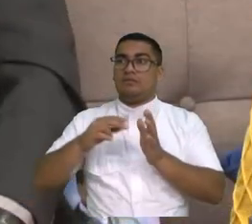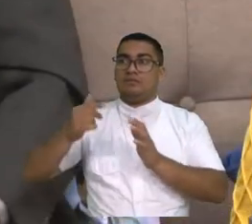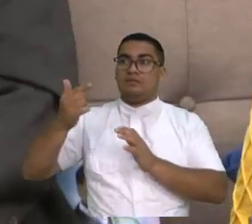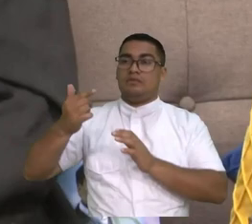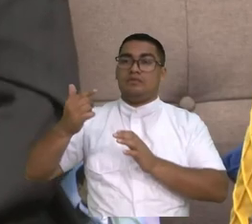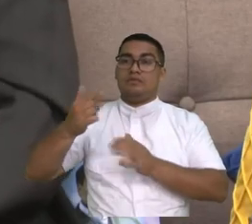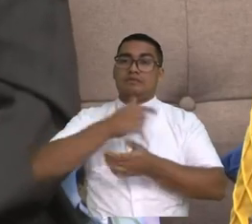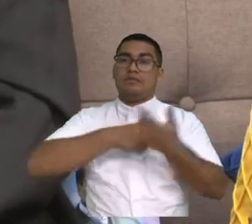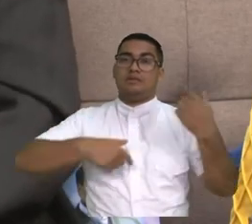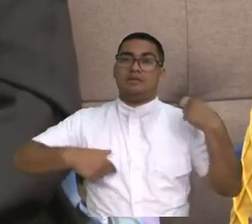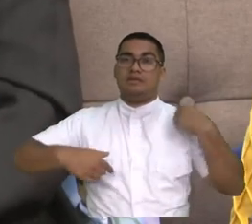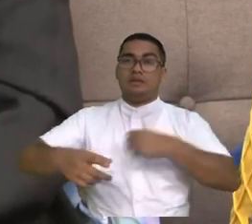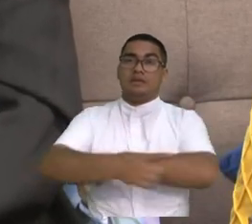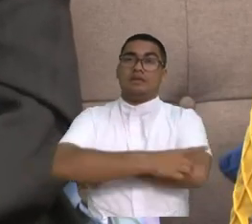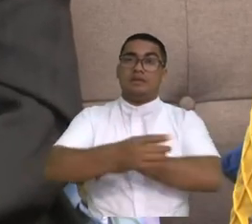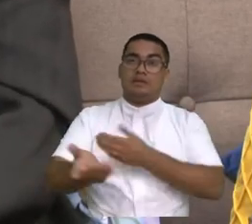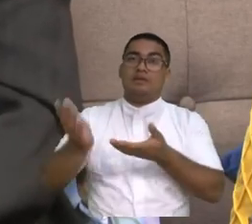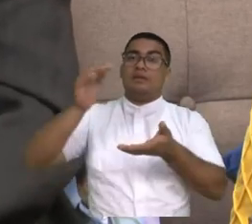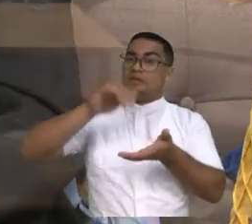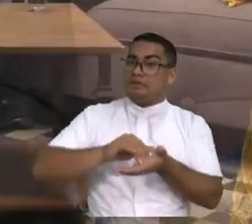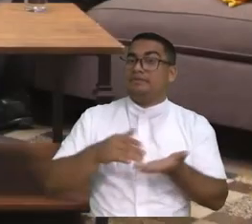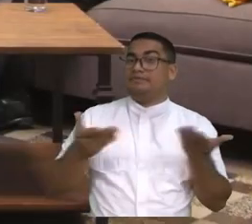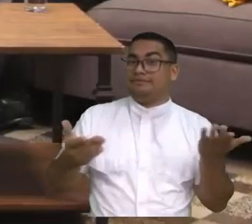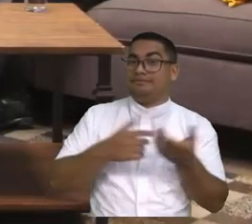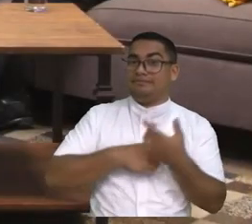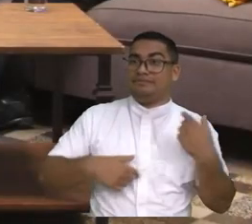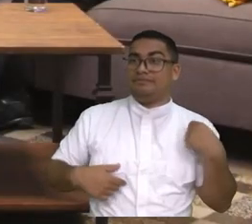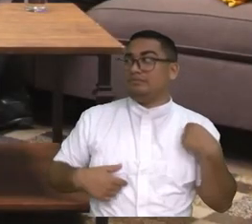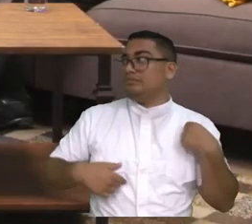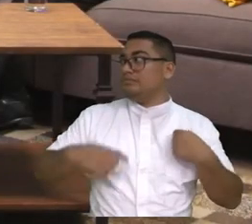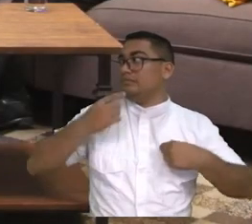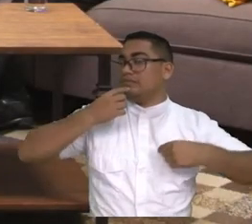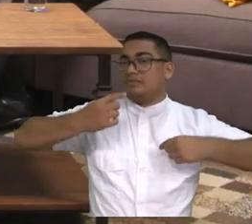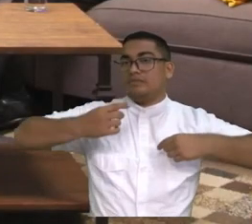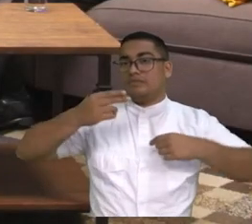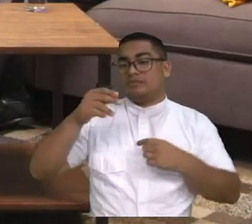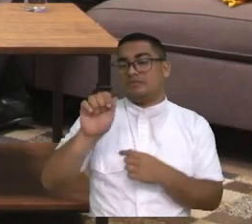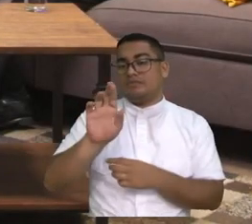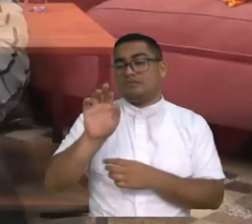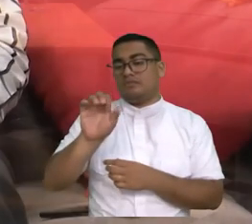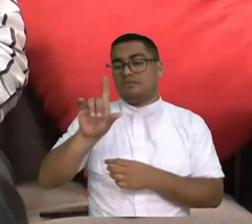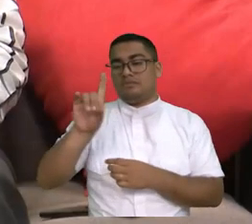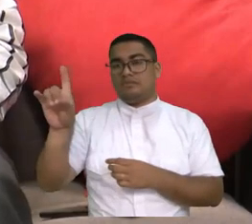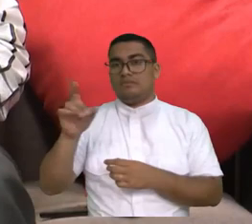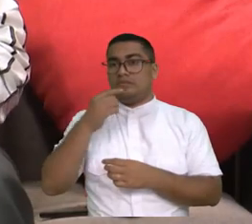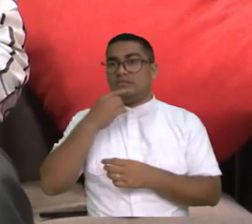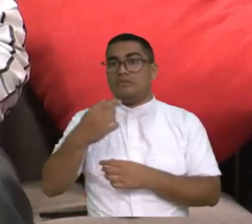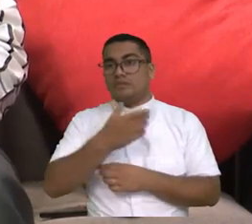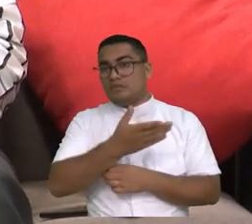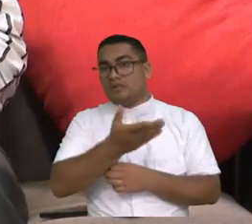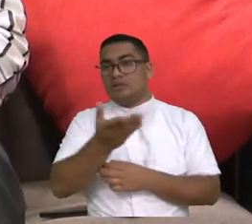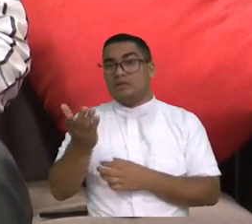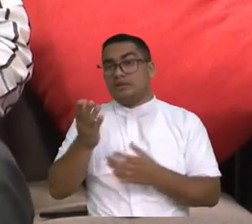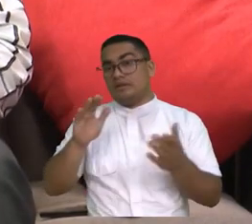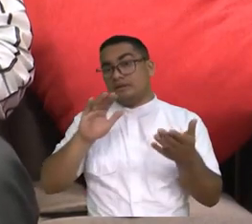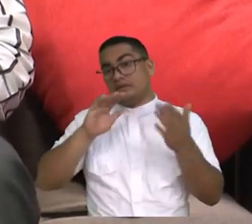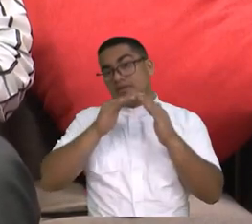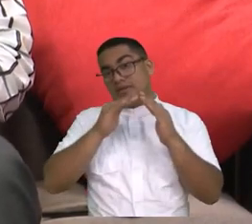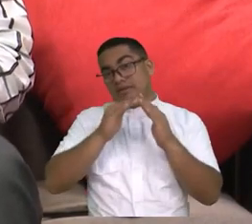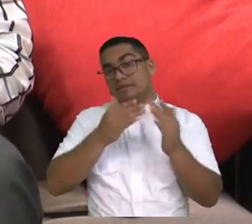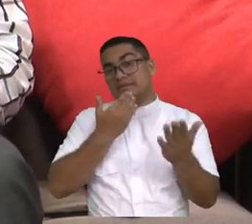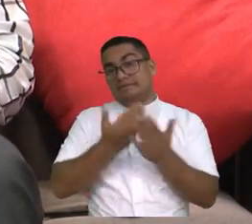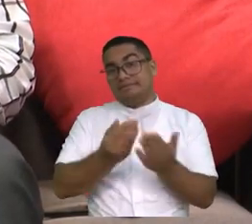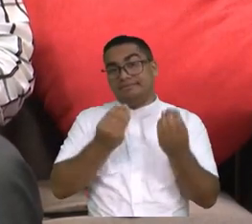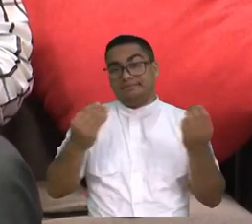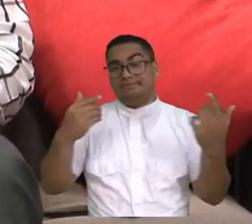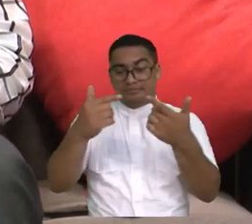comandante asume nuevamente la presidencia. Muchísimas gracias, compañero Harold. Y a usted que esté en su hogar, muchísimas gracias por habernos acompañado. A